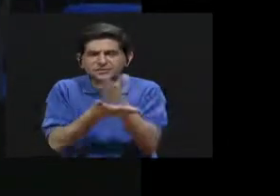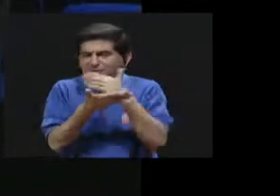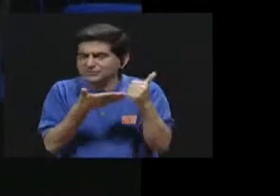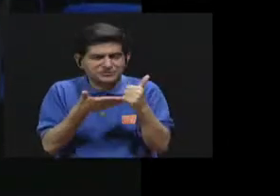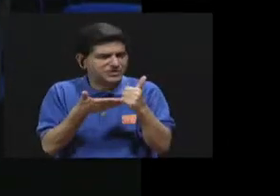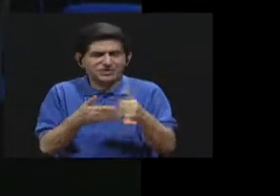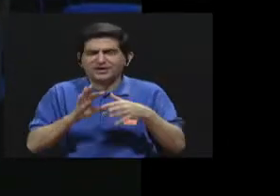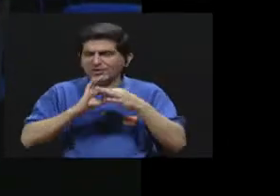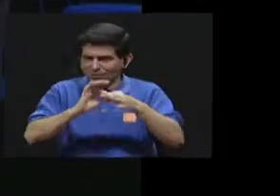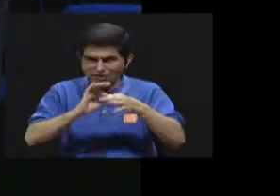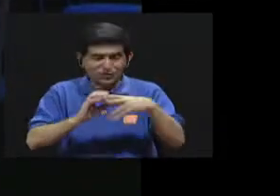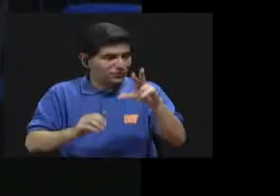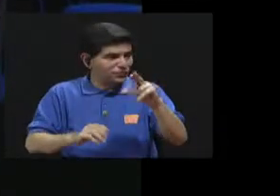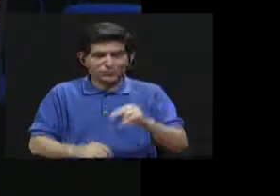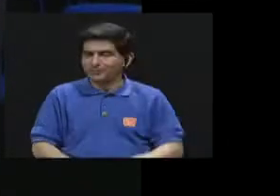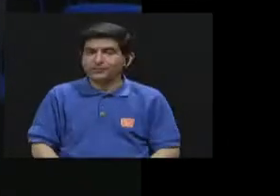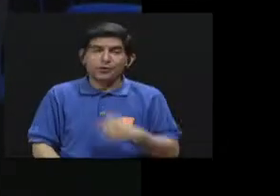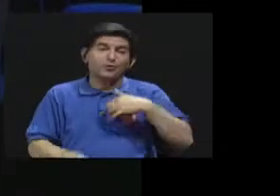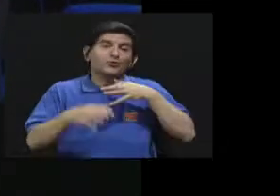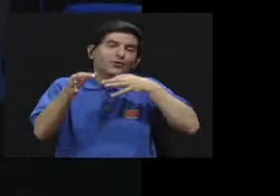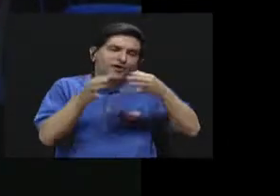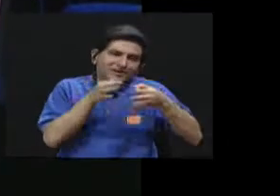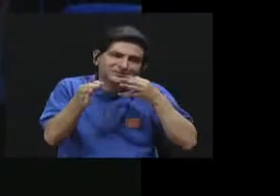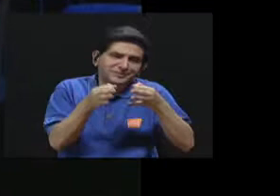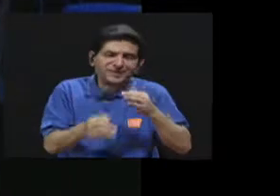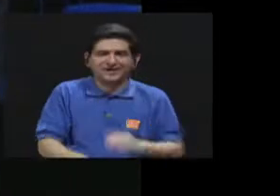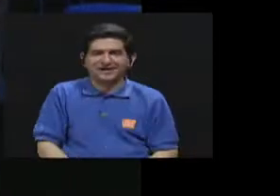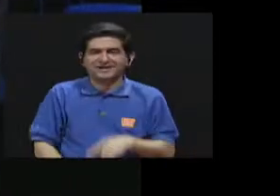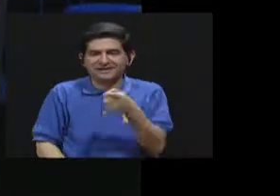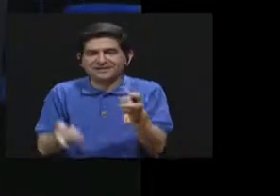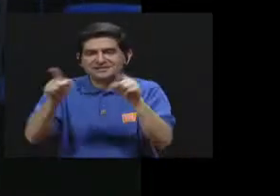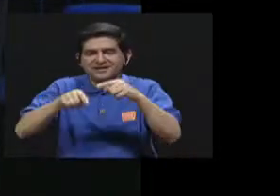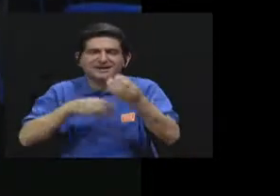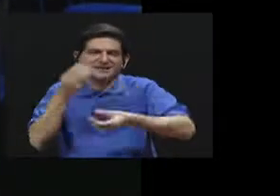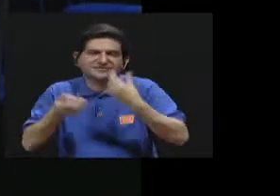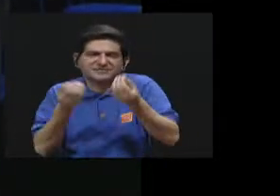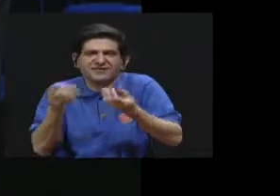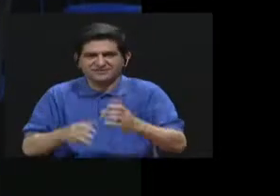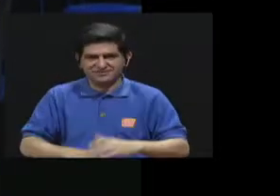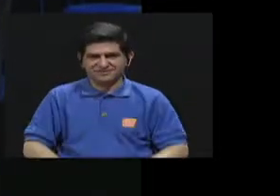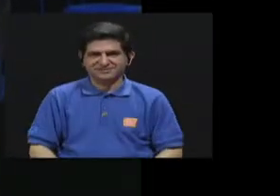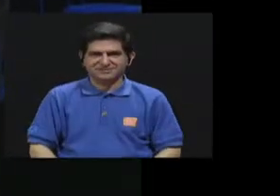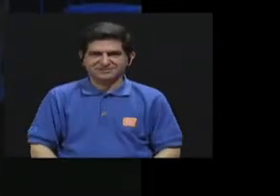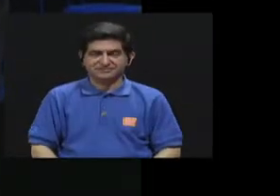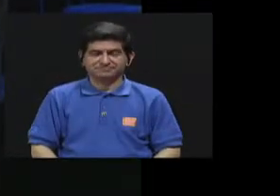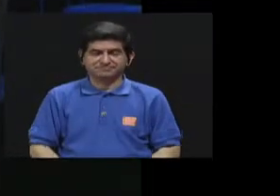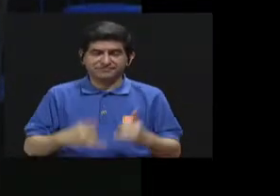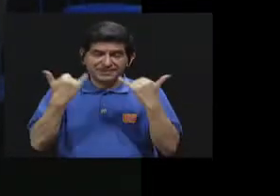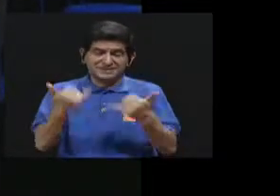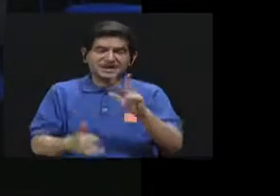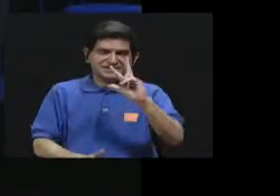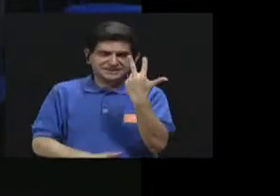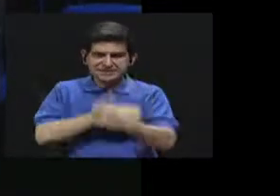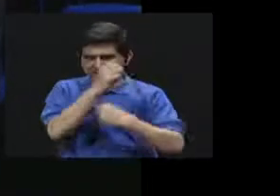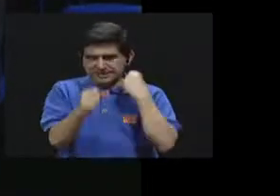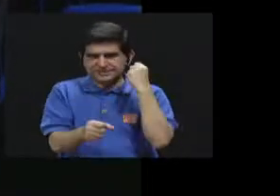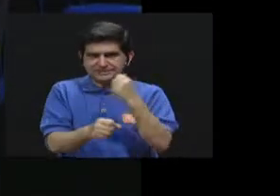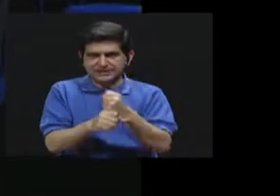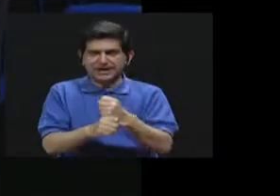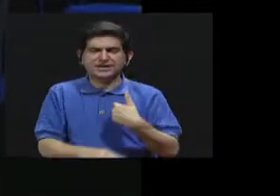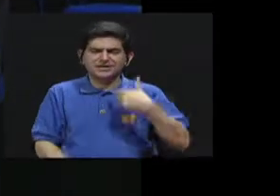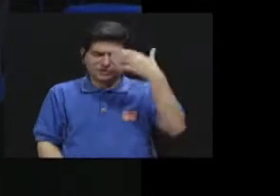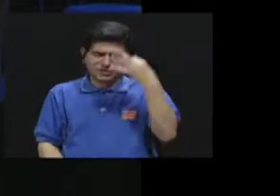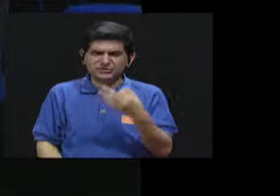a pedirles alguna colaboración, ofrecerles algo o a tratar de generar algo en común, sino que llega a explicar qué